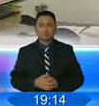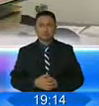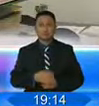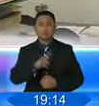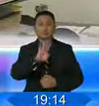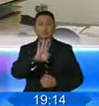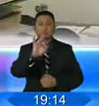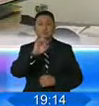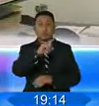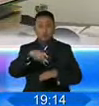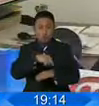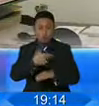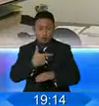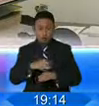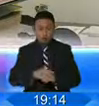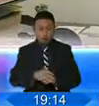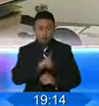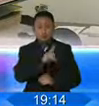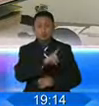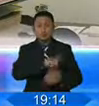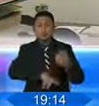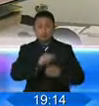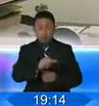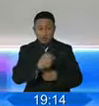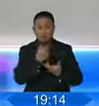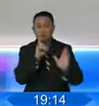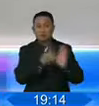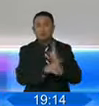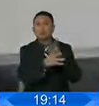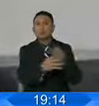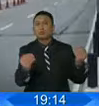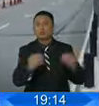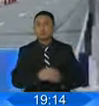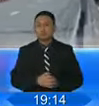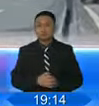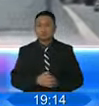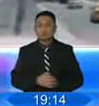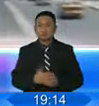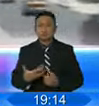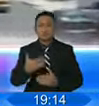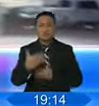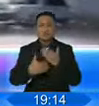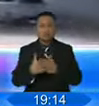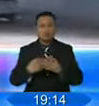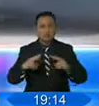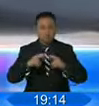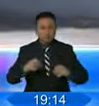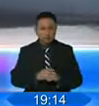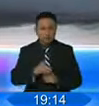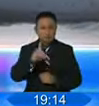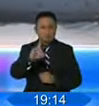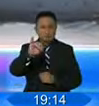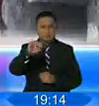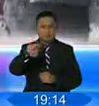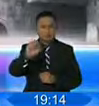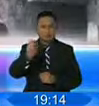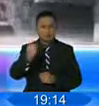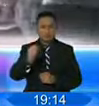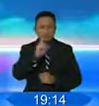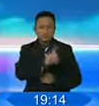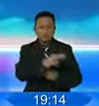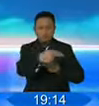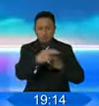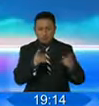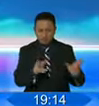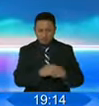48 horas porque fue reportada por la propia hija como desaparecida. En el proceso investigativo, equipos técnicos de la DINASED encontraron en el departamento de la